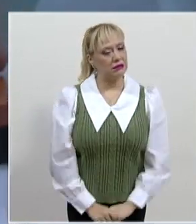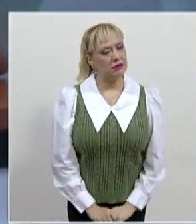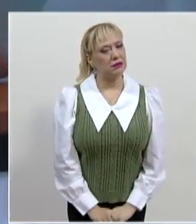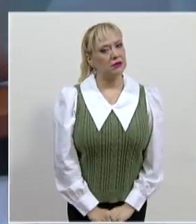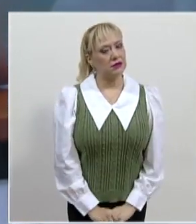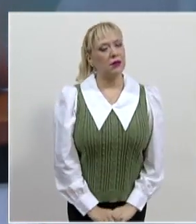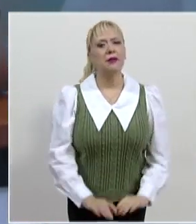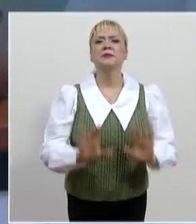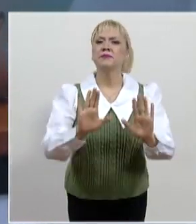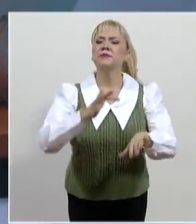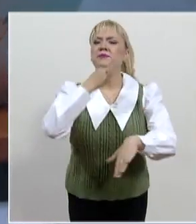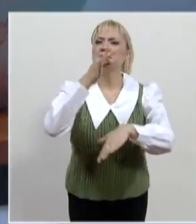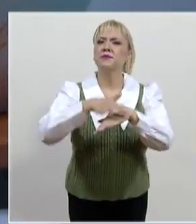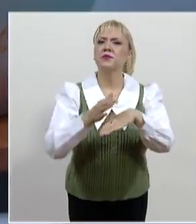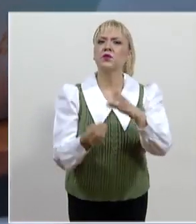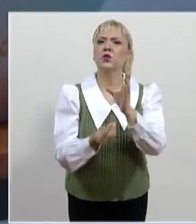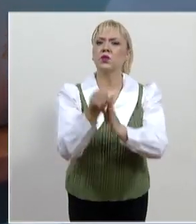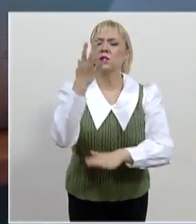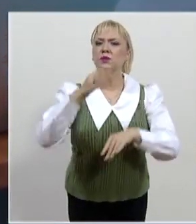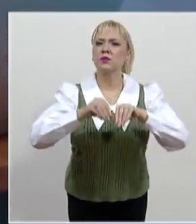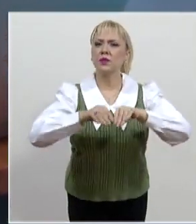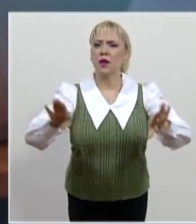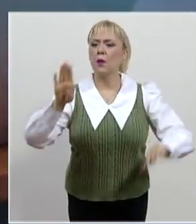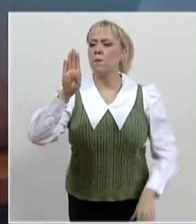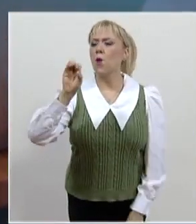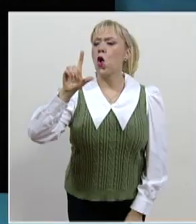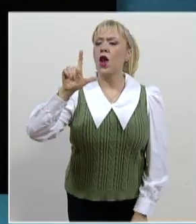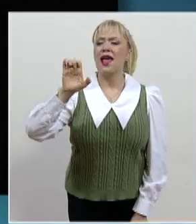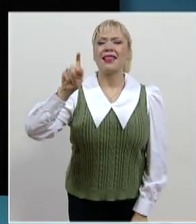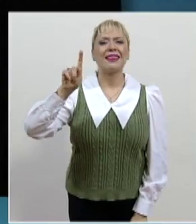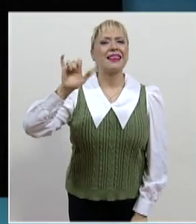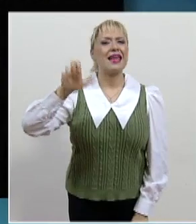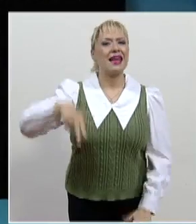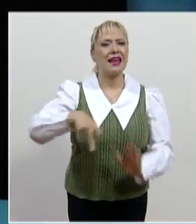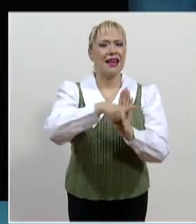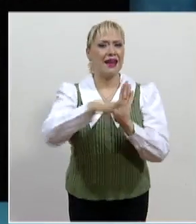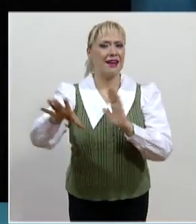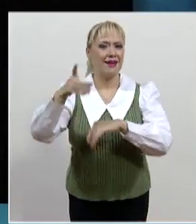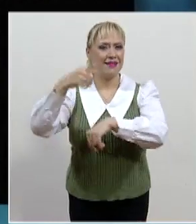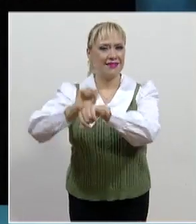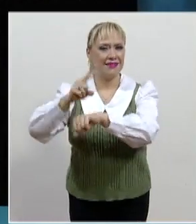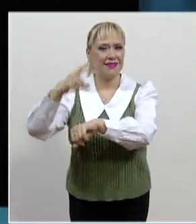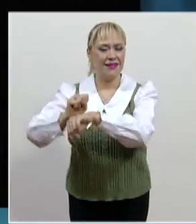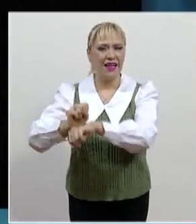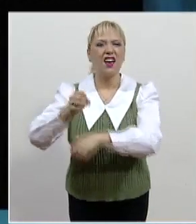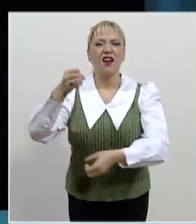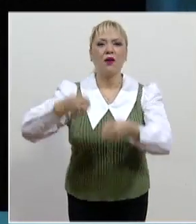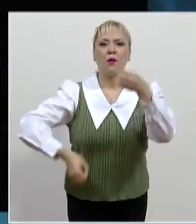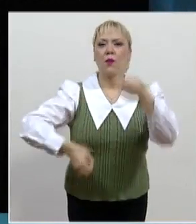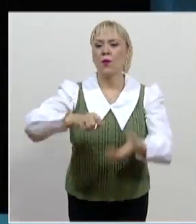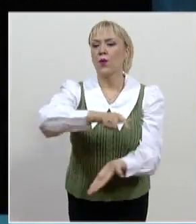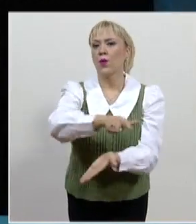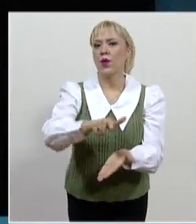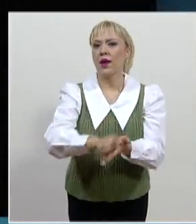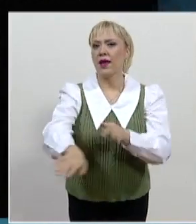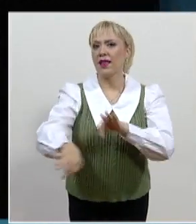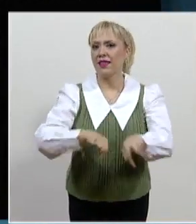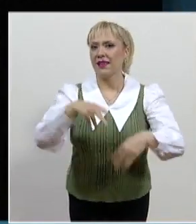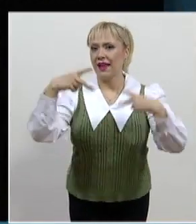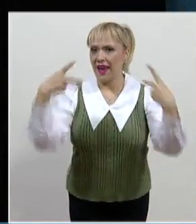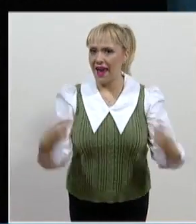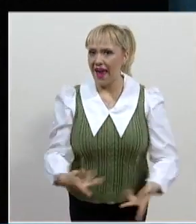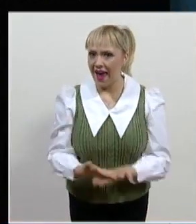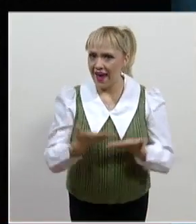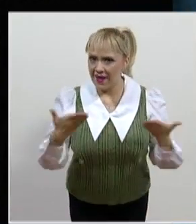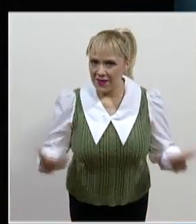Informarle que ya está disponible la nueva edición del boletín La Judicatura Hoy, con un resumen de la información más relevante del Poder Judicial